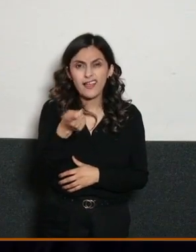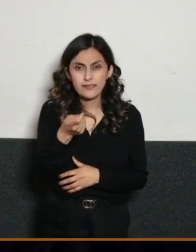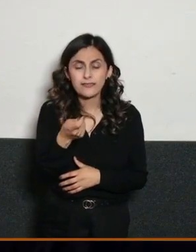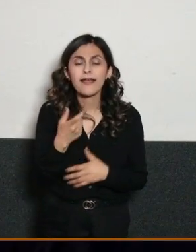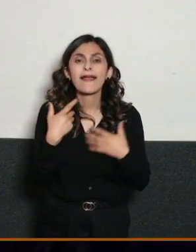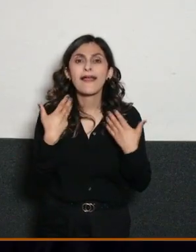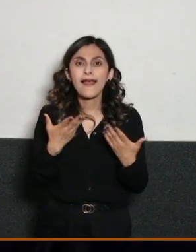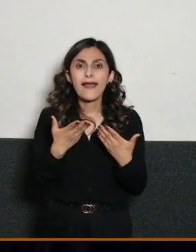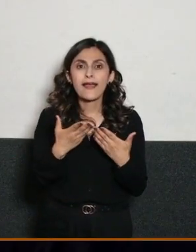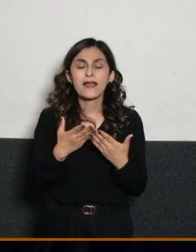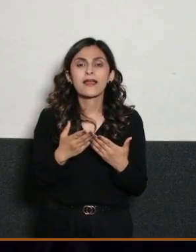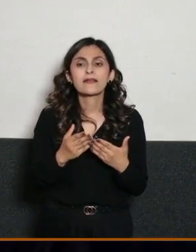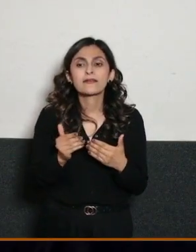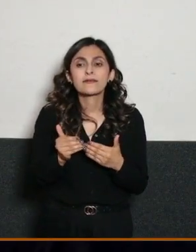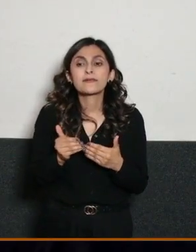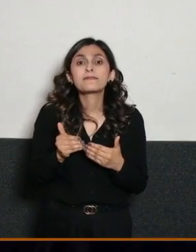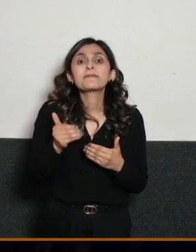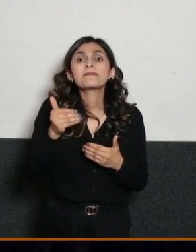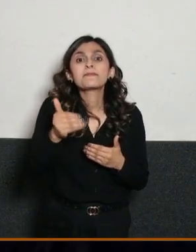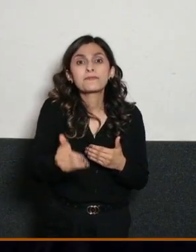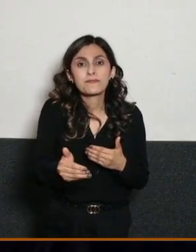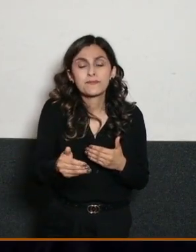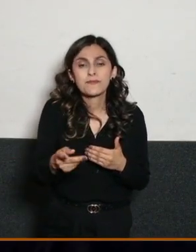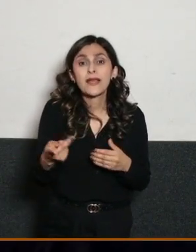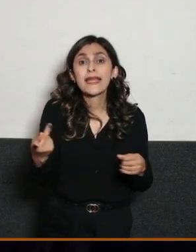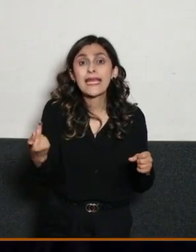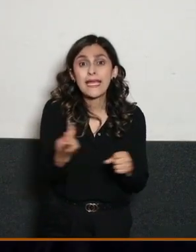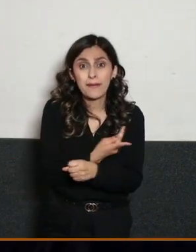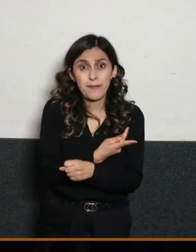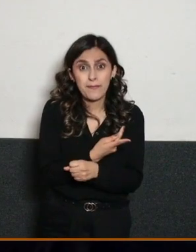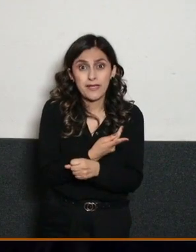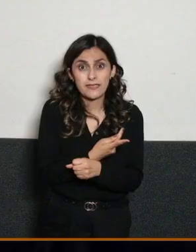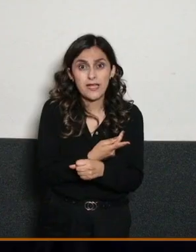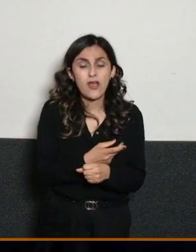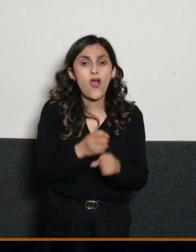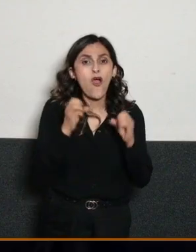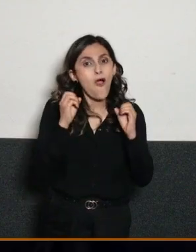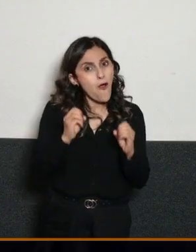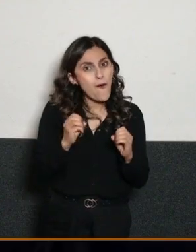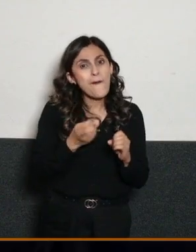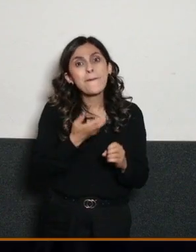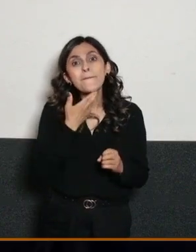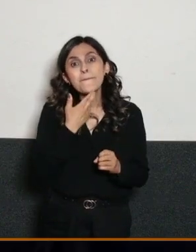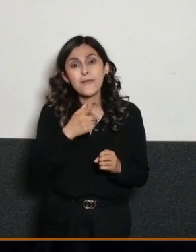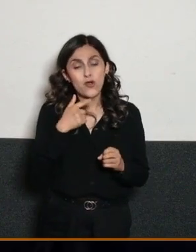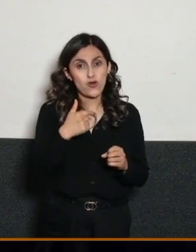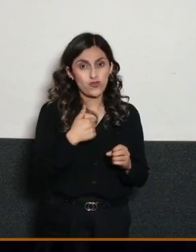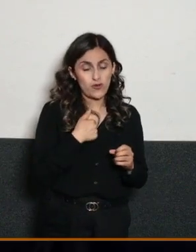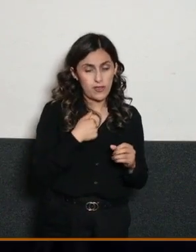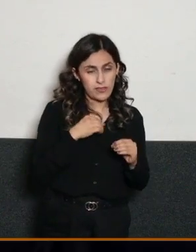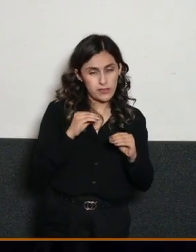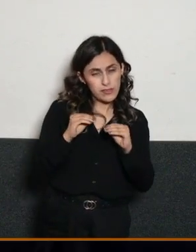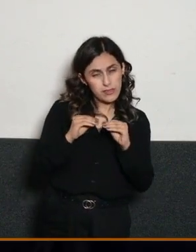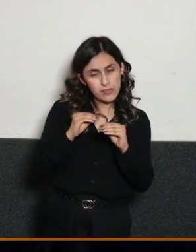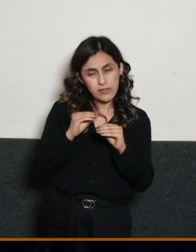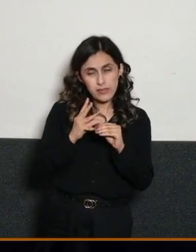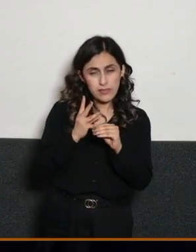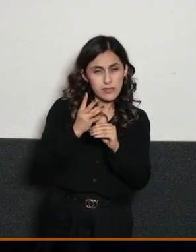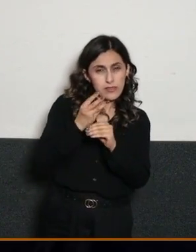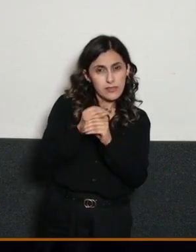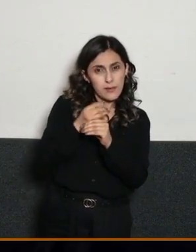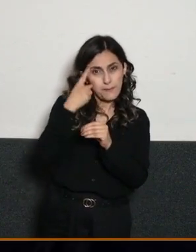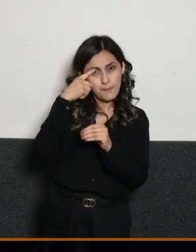que pasar o qué tengo que hacer para que pase lo que yo quiera que pase.